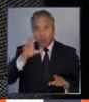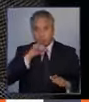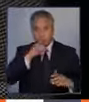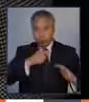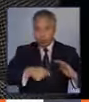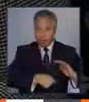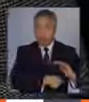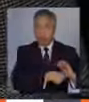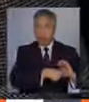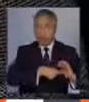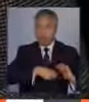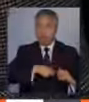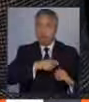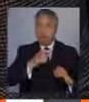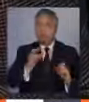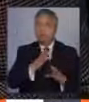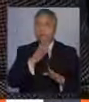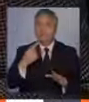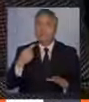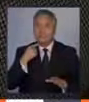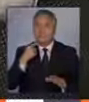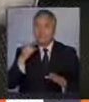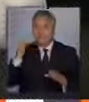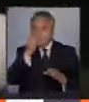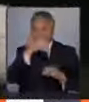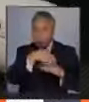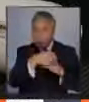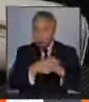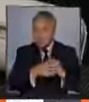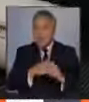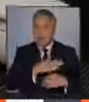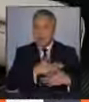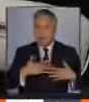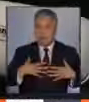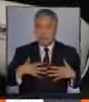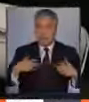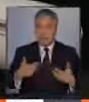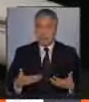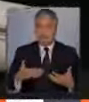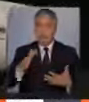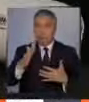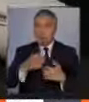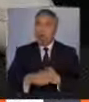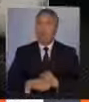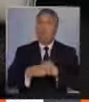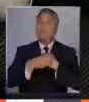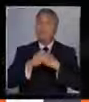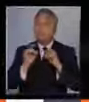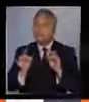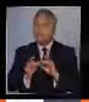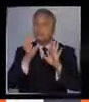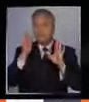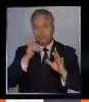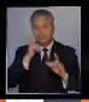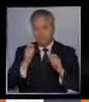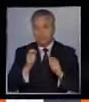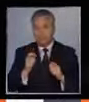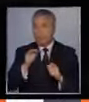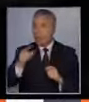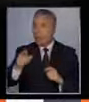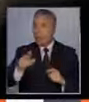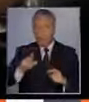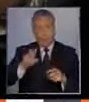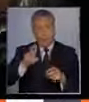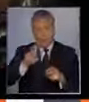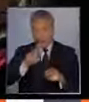permite detectar irregularidades o manchas en las mamas. Así, advertirnos de alguna posible anomalía. Esto no reemplaza los